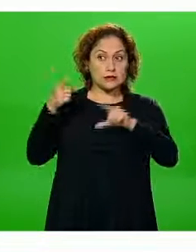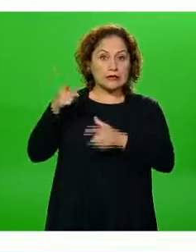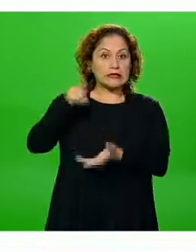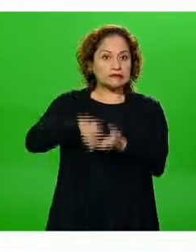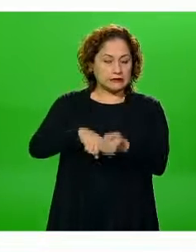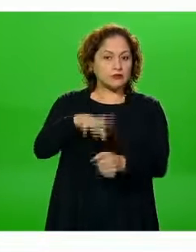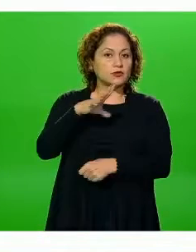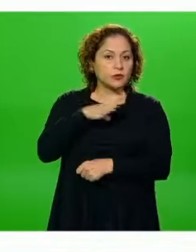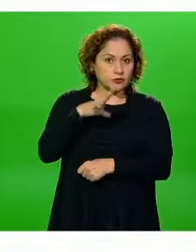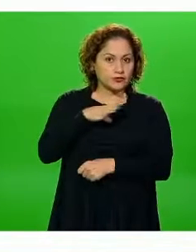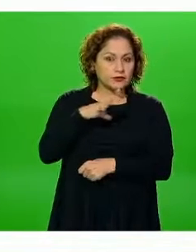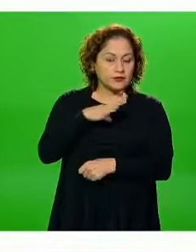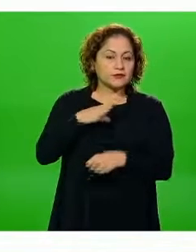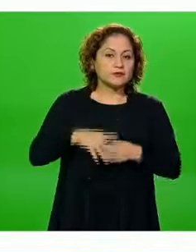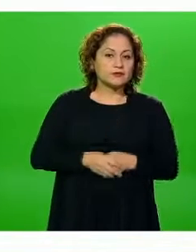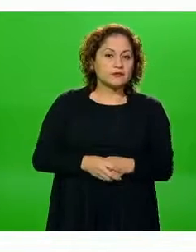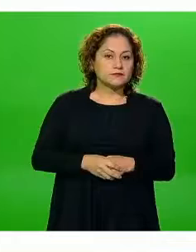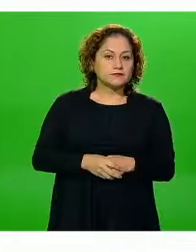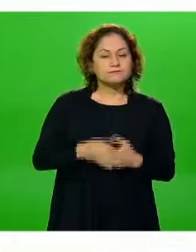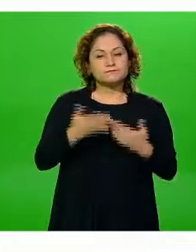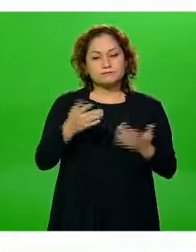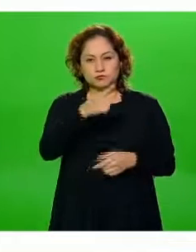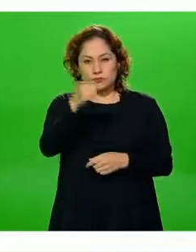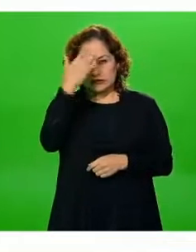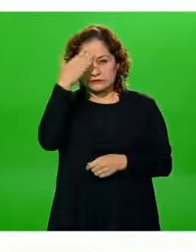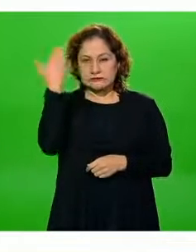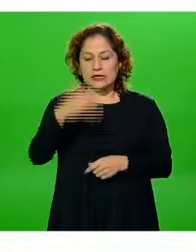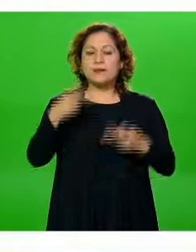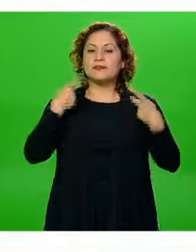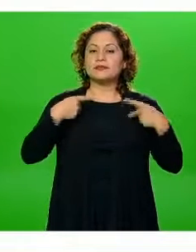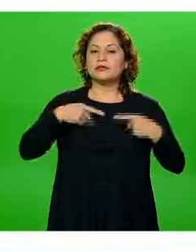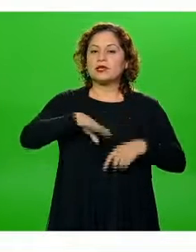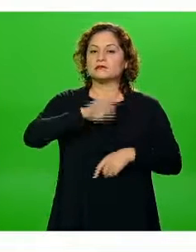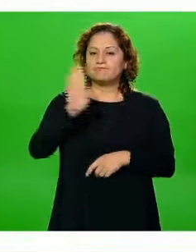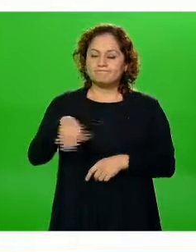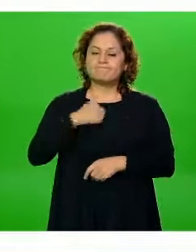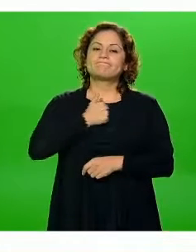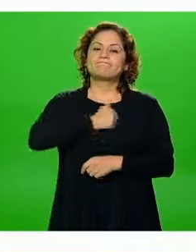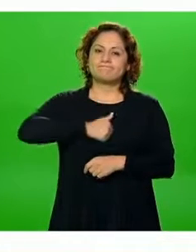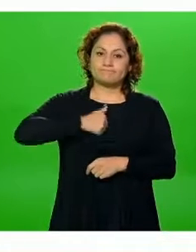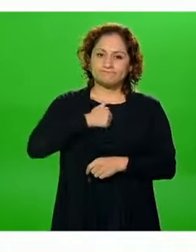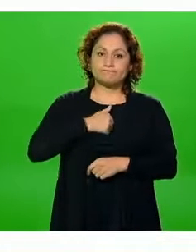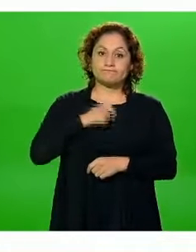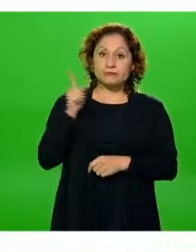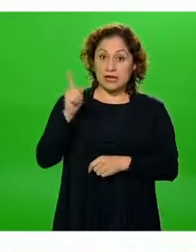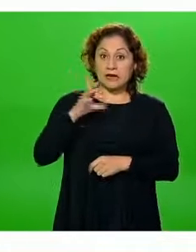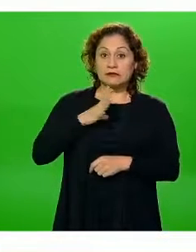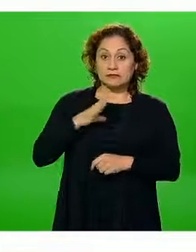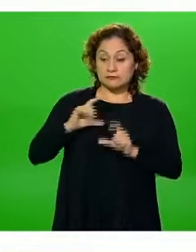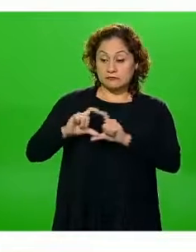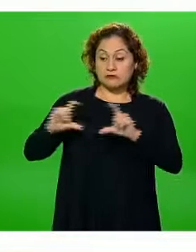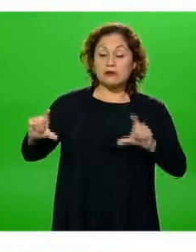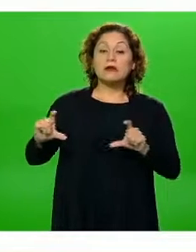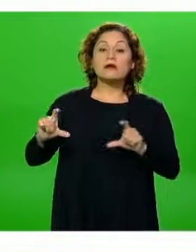que lamentablemente ha habido defunciones. En esta lámina podemos observar la cifra actual de